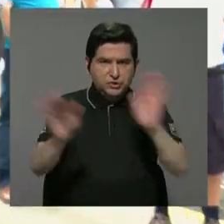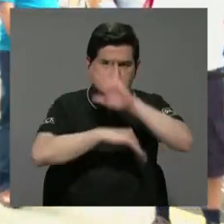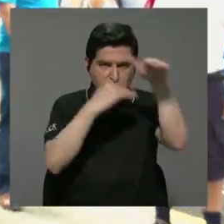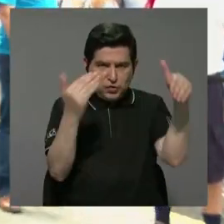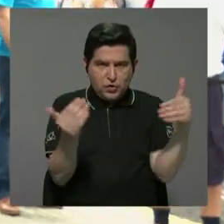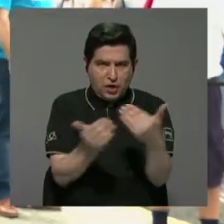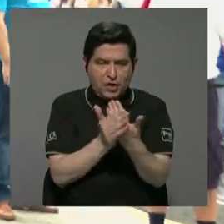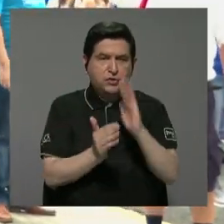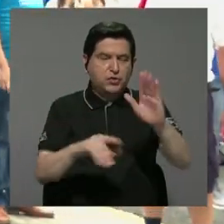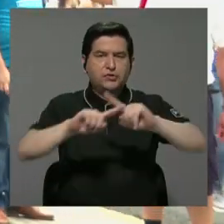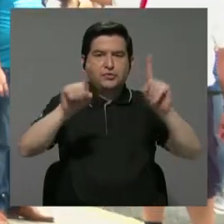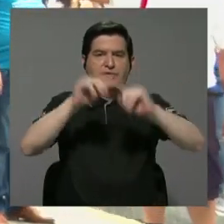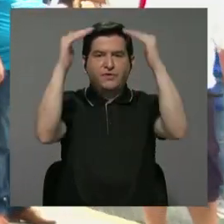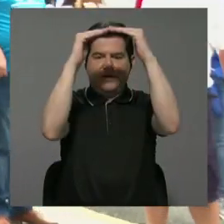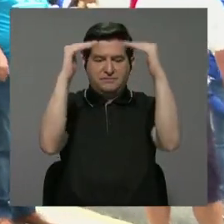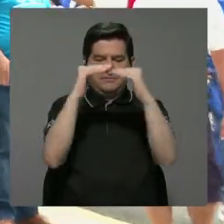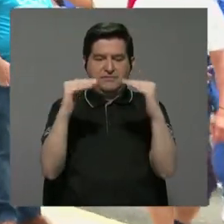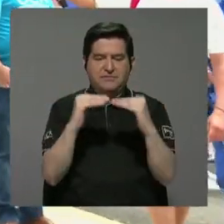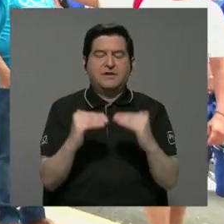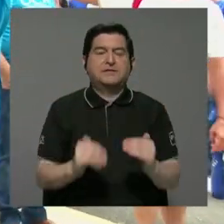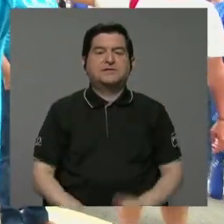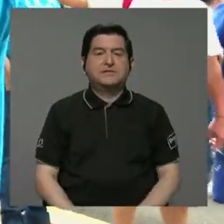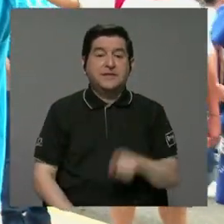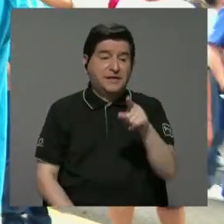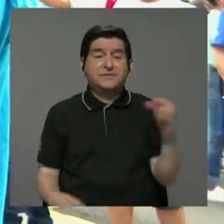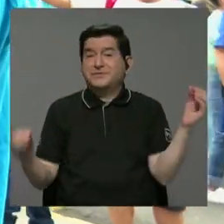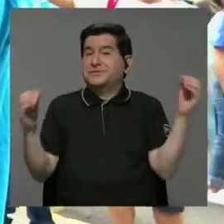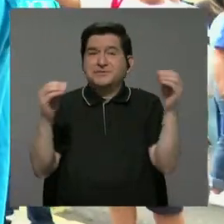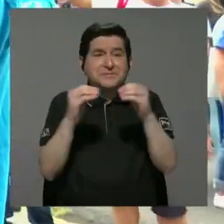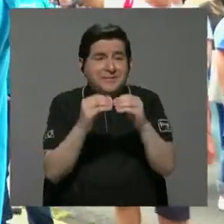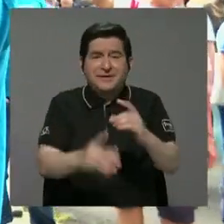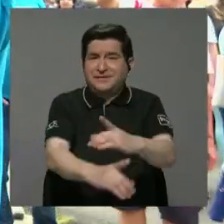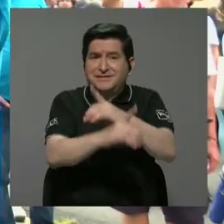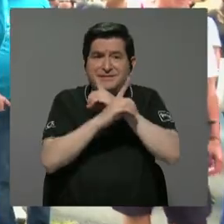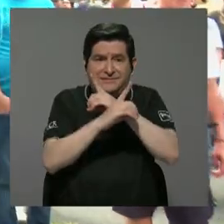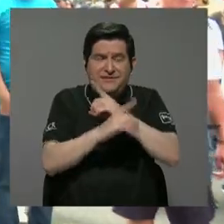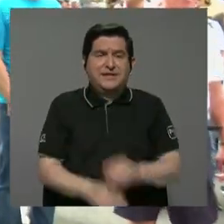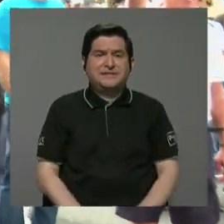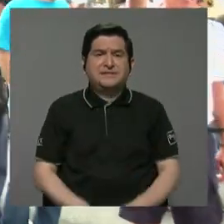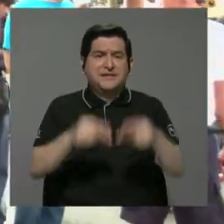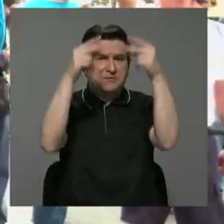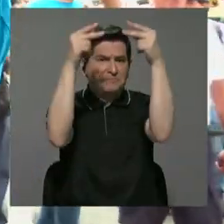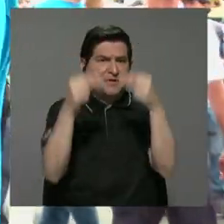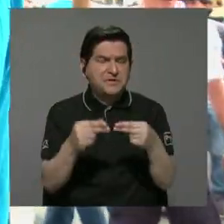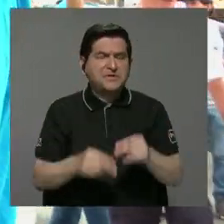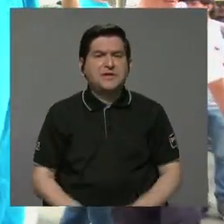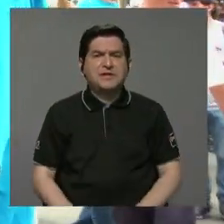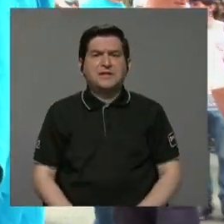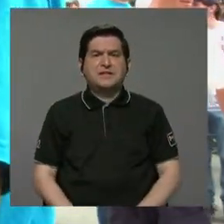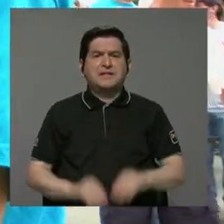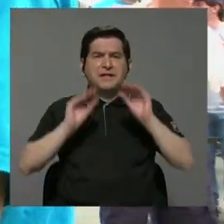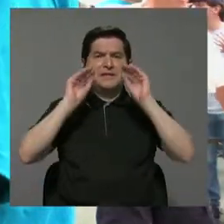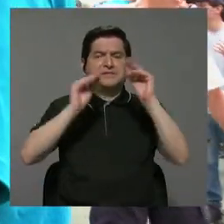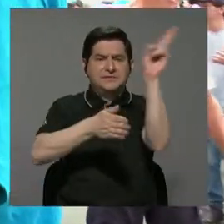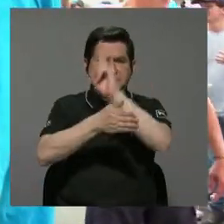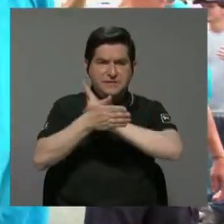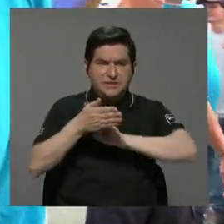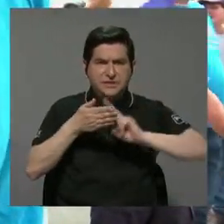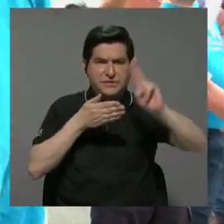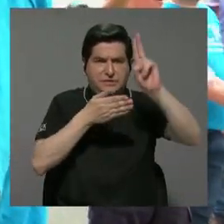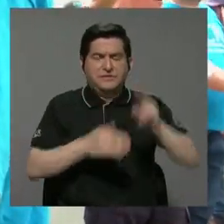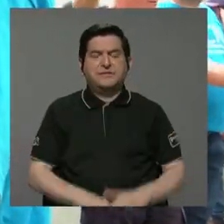todos sus niveles. Esto va más allá de la defensa del presupuesto de la educación superior, de la